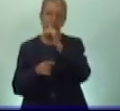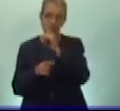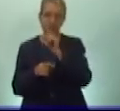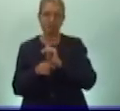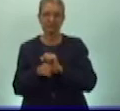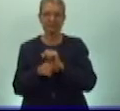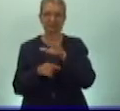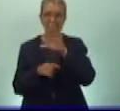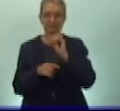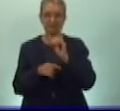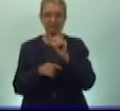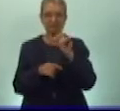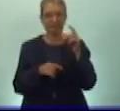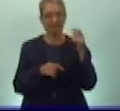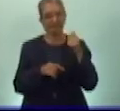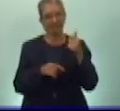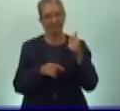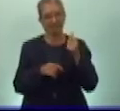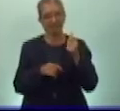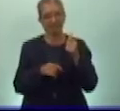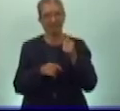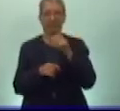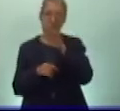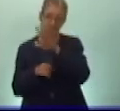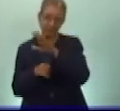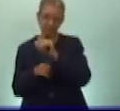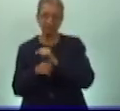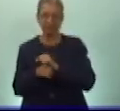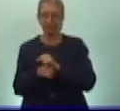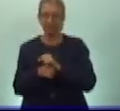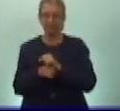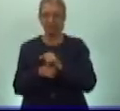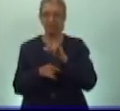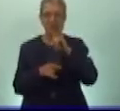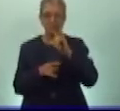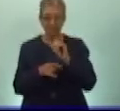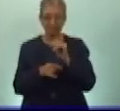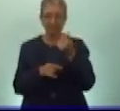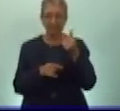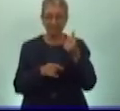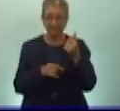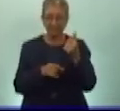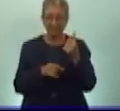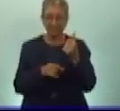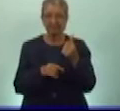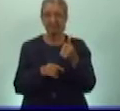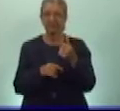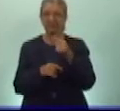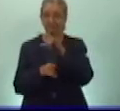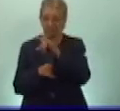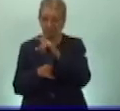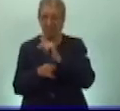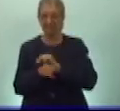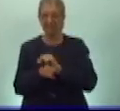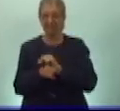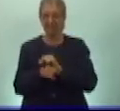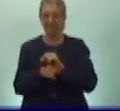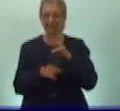1, 50 entre 10, 5, 90 entre 10,